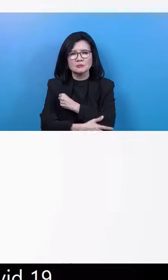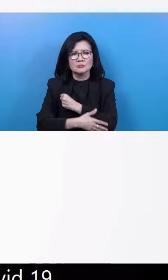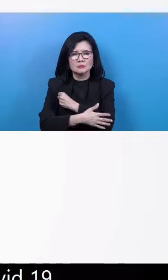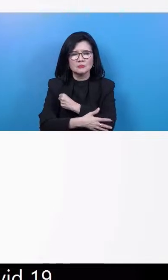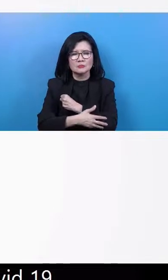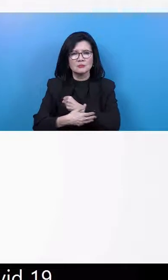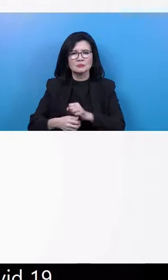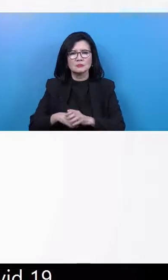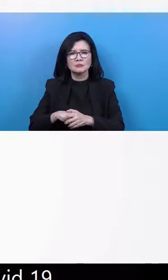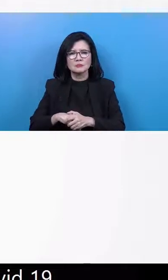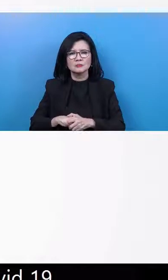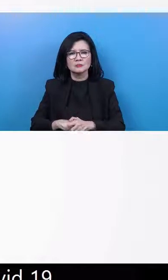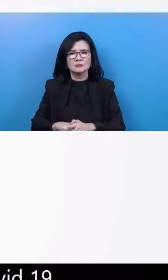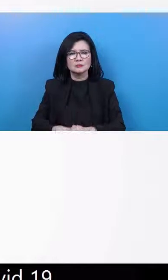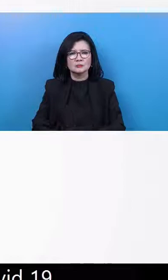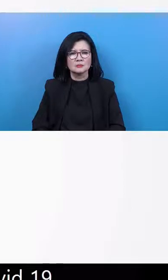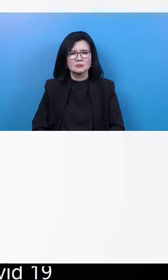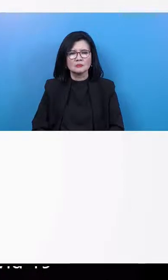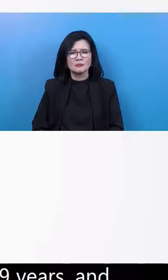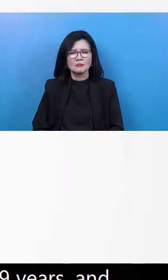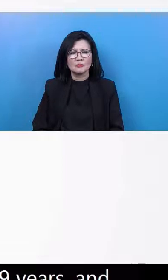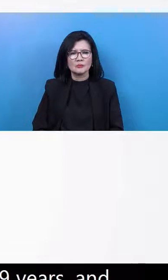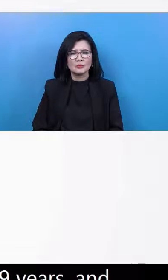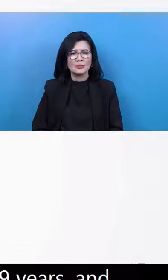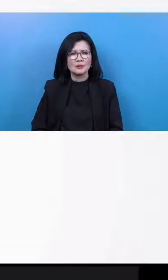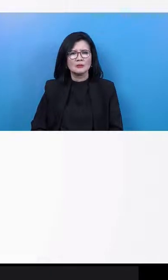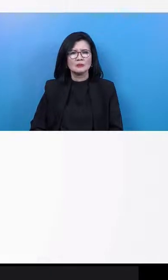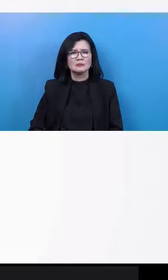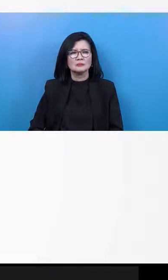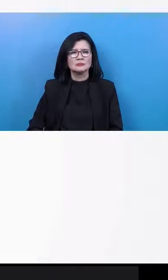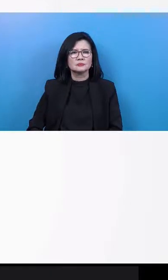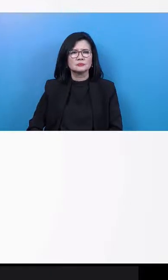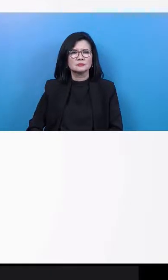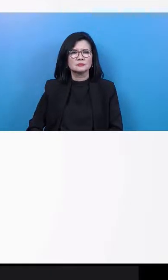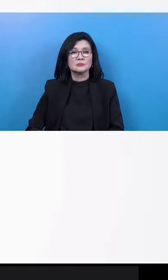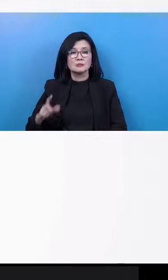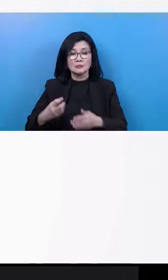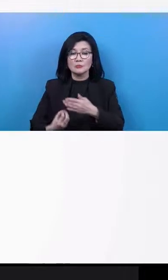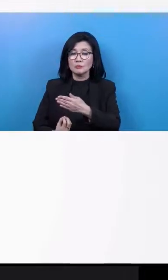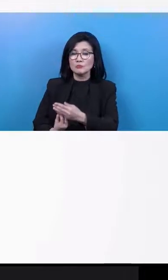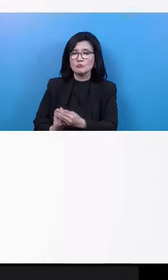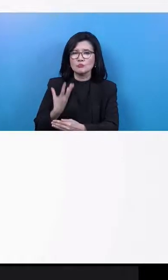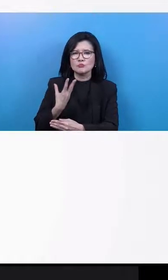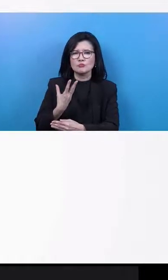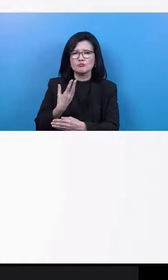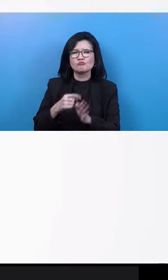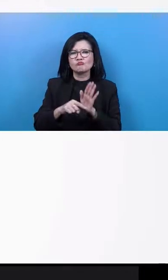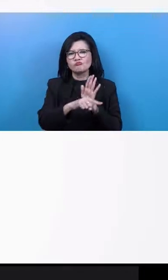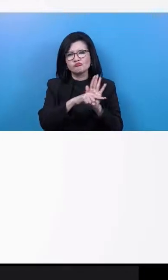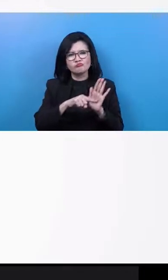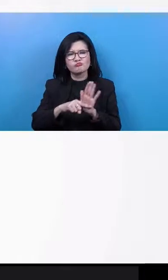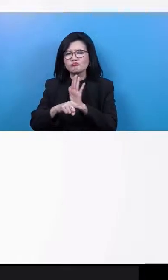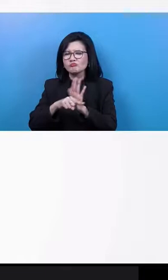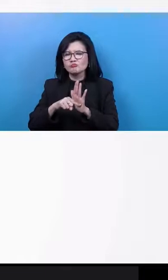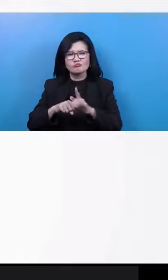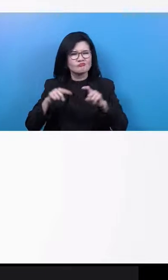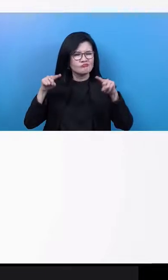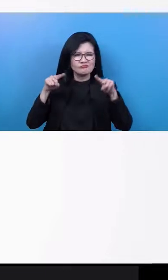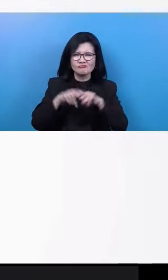esta crisis estuvo acompañada con un tremendo aumento del déficit fiscal,